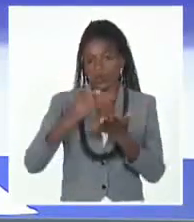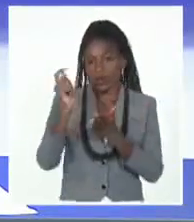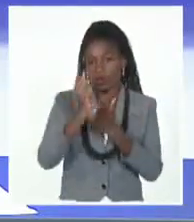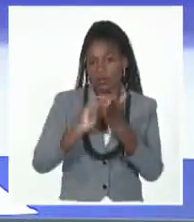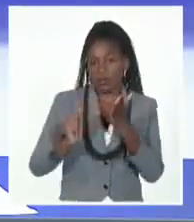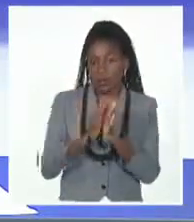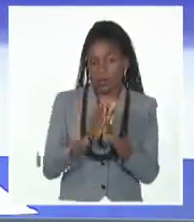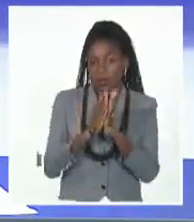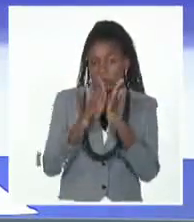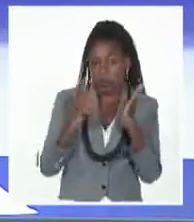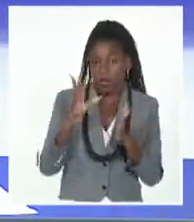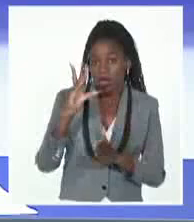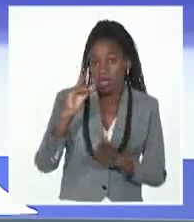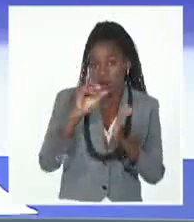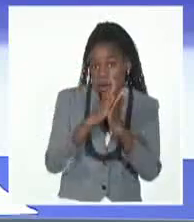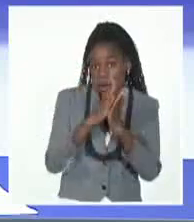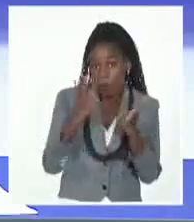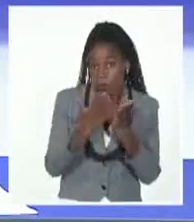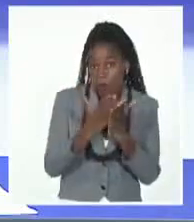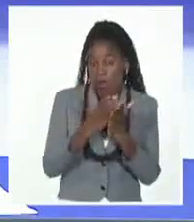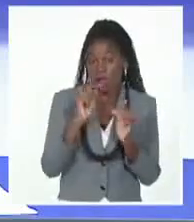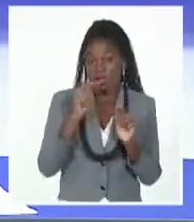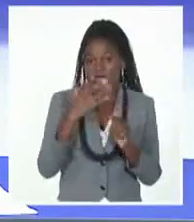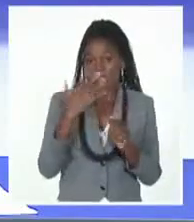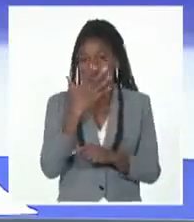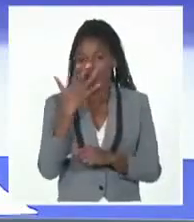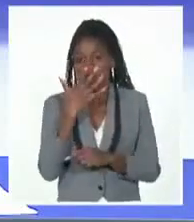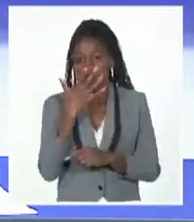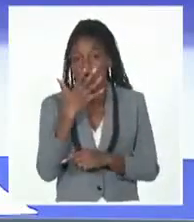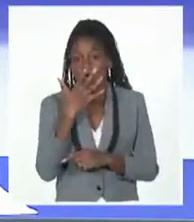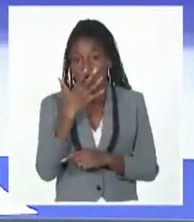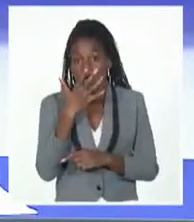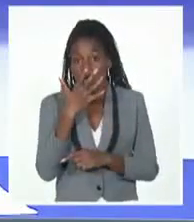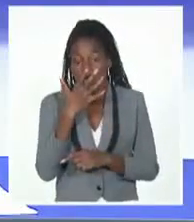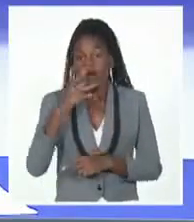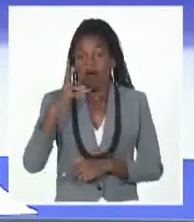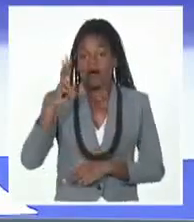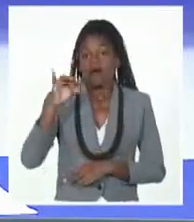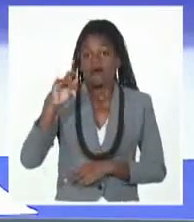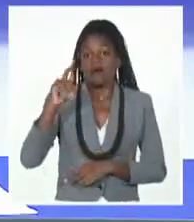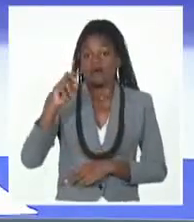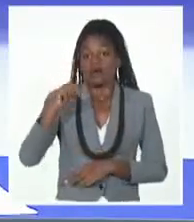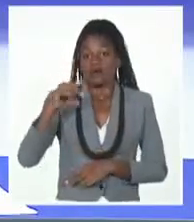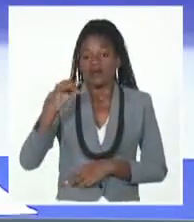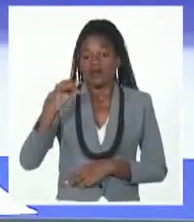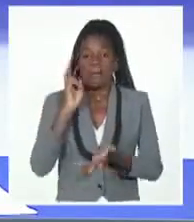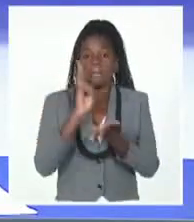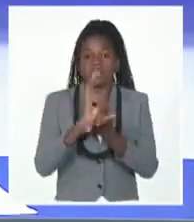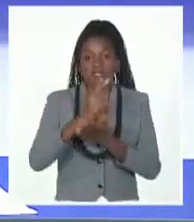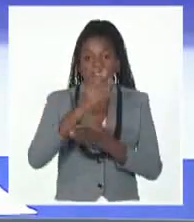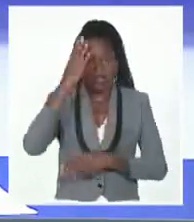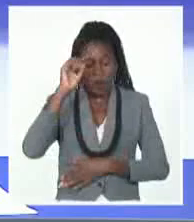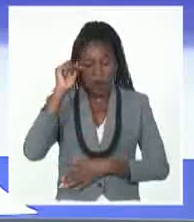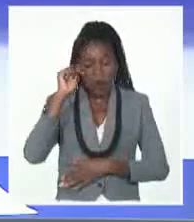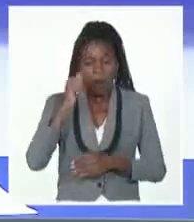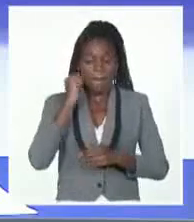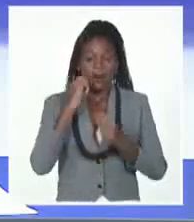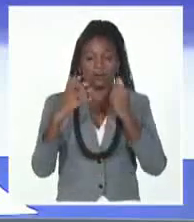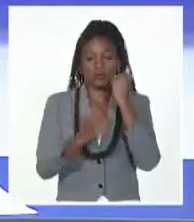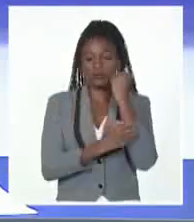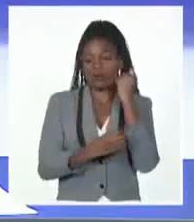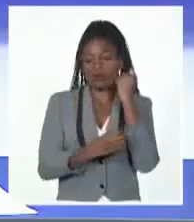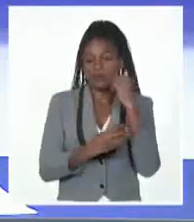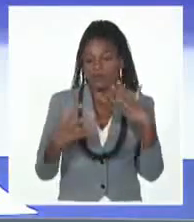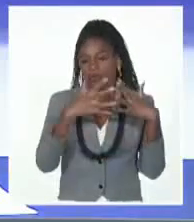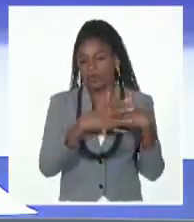Nhan Dan, órgano central del Partido Comunista de Vietnam, compañero Le Quoc Minh, de visita en Cuba para fortalecer la cooperación en